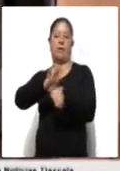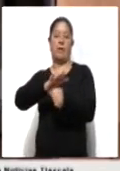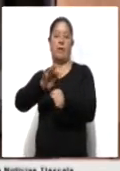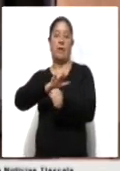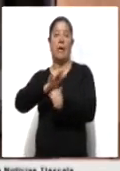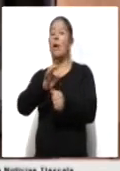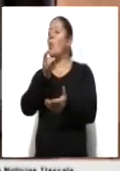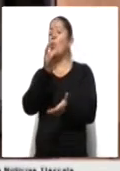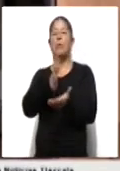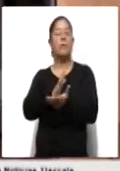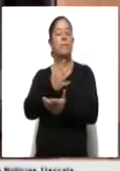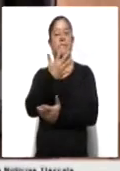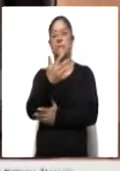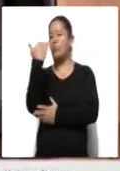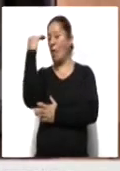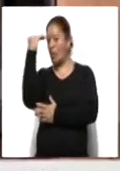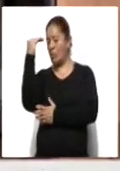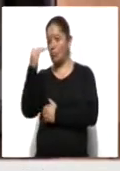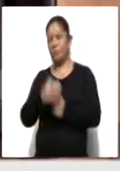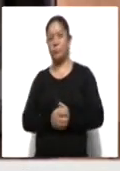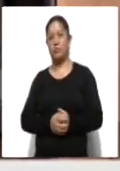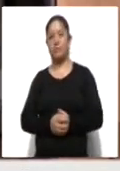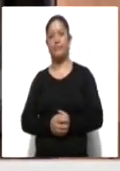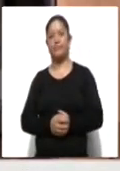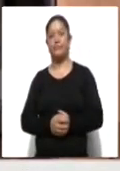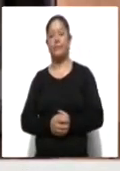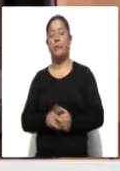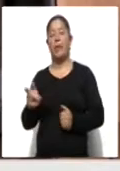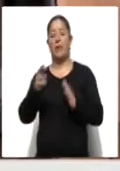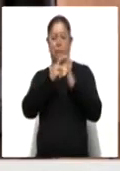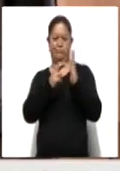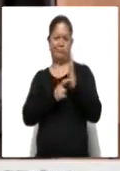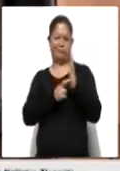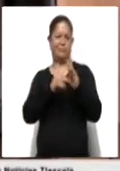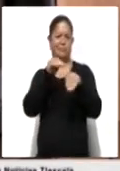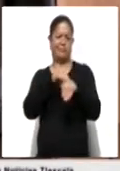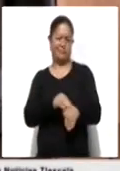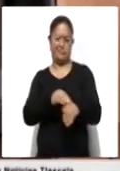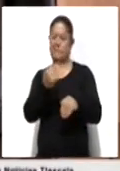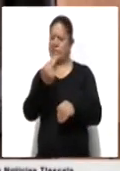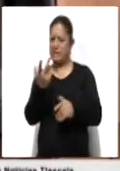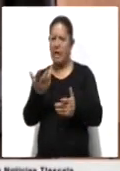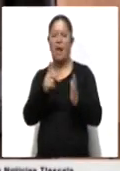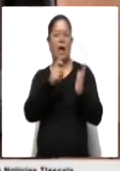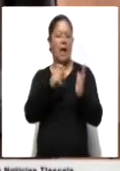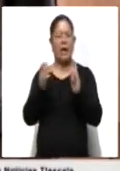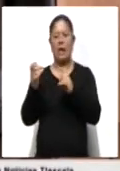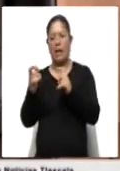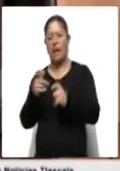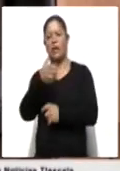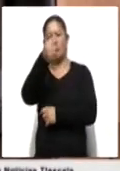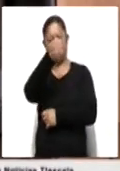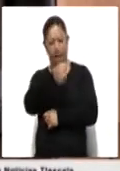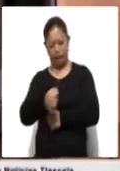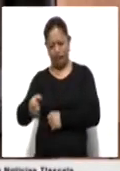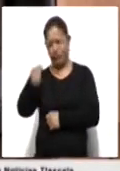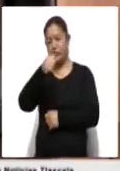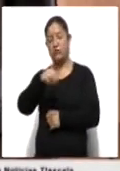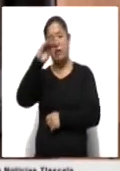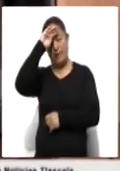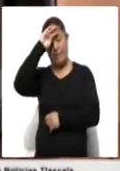5 adultos con el protocolo necesario, como es el gel, la sanitización, la